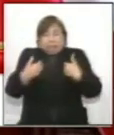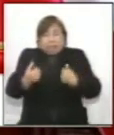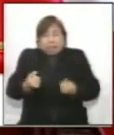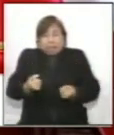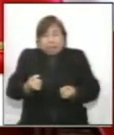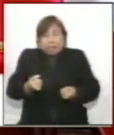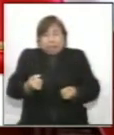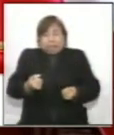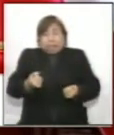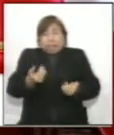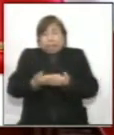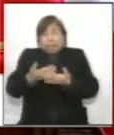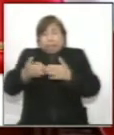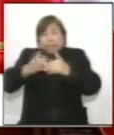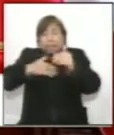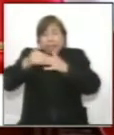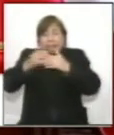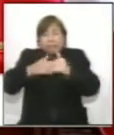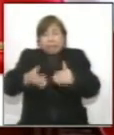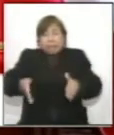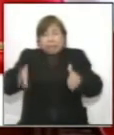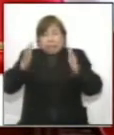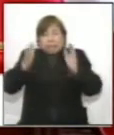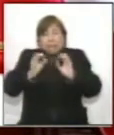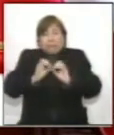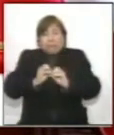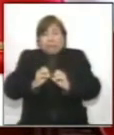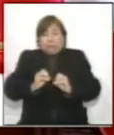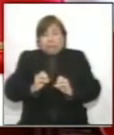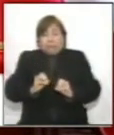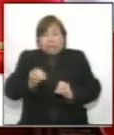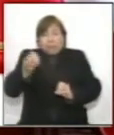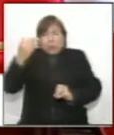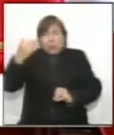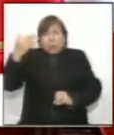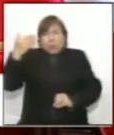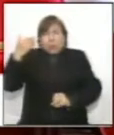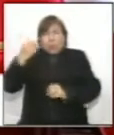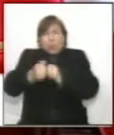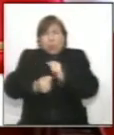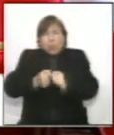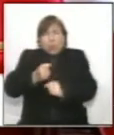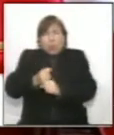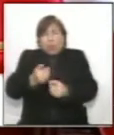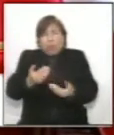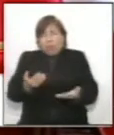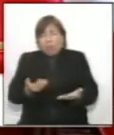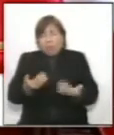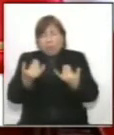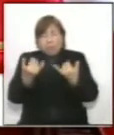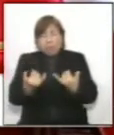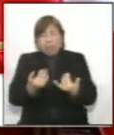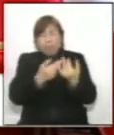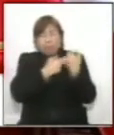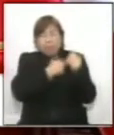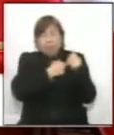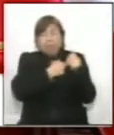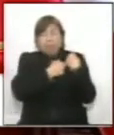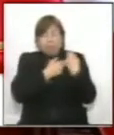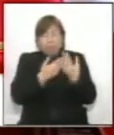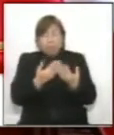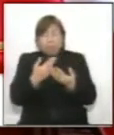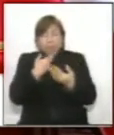una infraestructura naturalmente de hace muchos años, pero que hoy tenemos la gran responsabilidad de darle